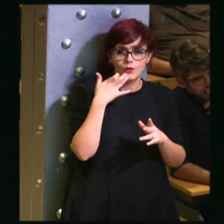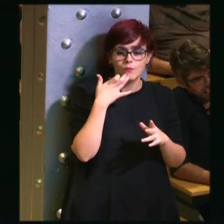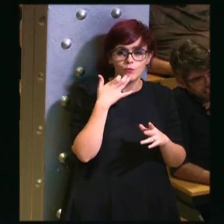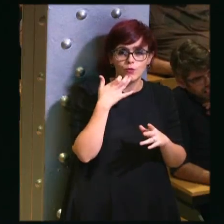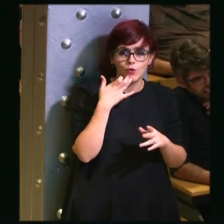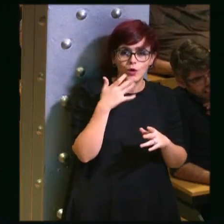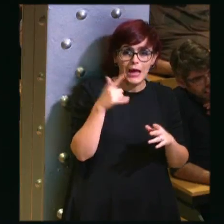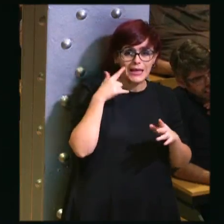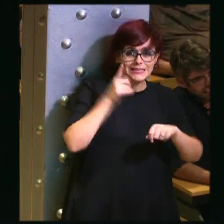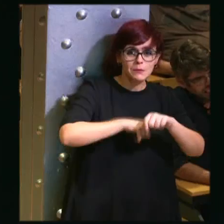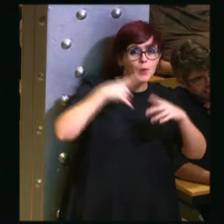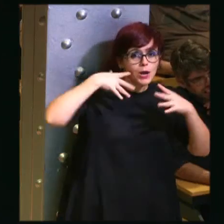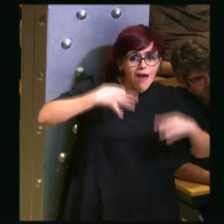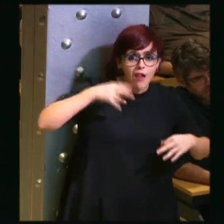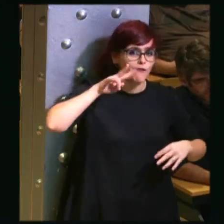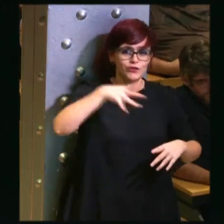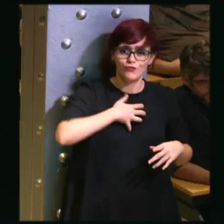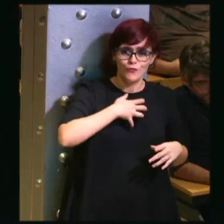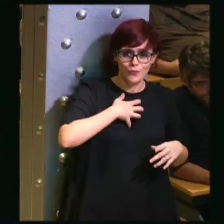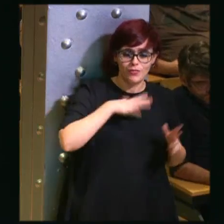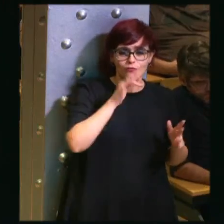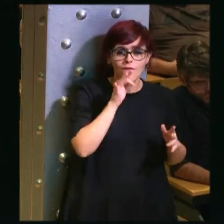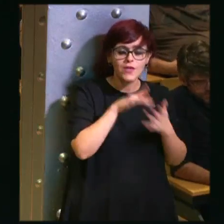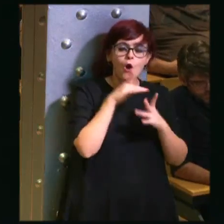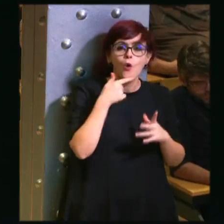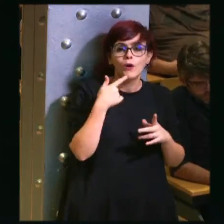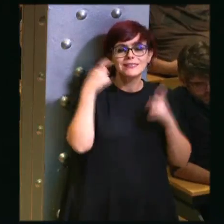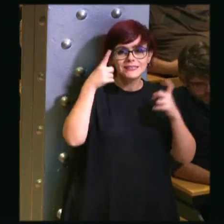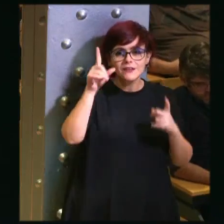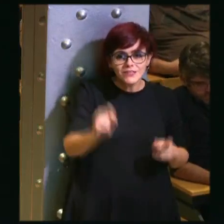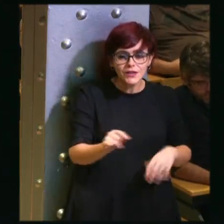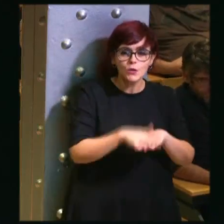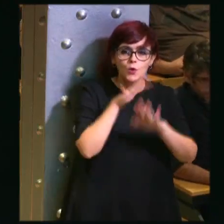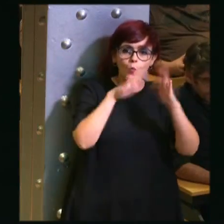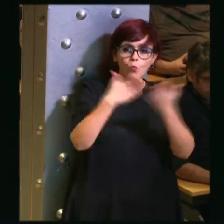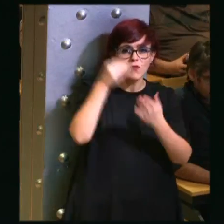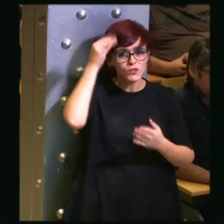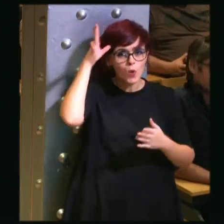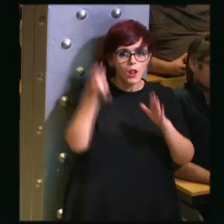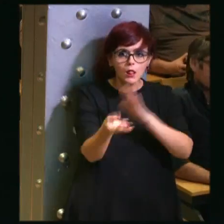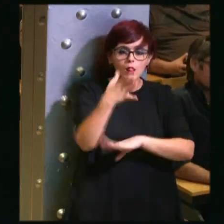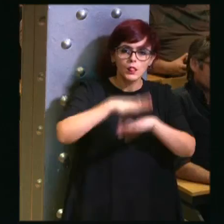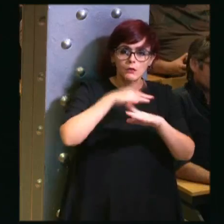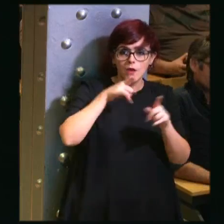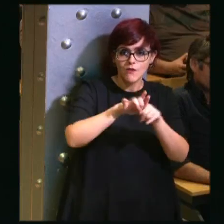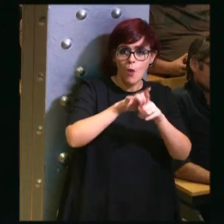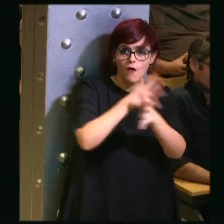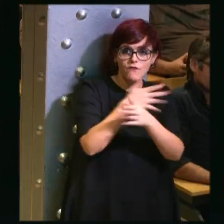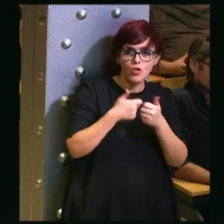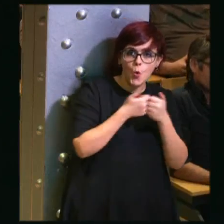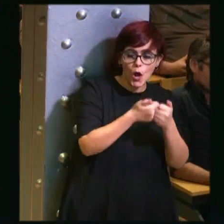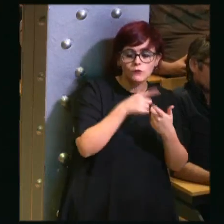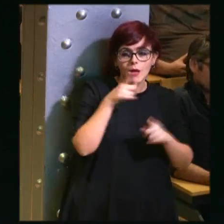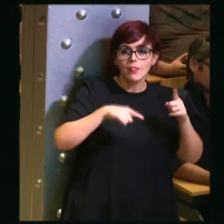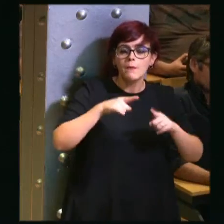de manera alejada en tiempo real. O que realmente podamos abaratar ciertas cosas, porque la creación de un mundo virtual es muy parecida a un videojuego, ¿no? Entonces, bueno, pues